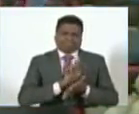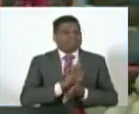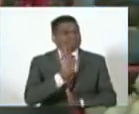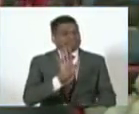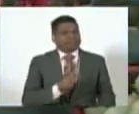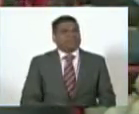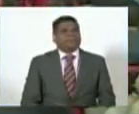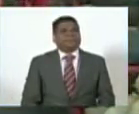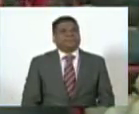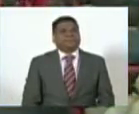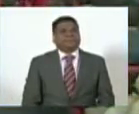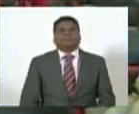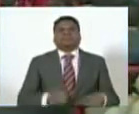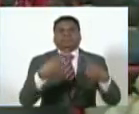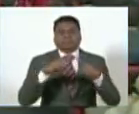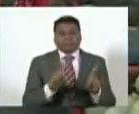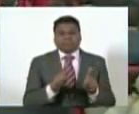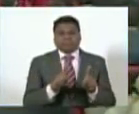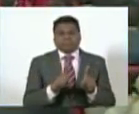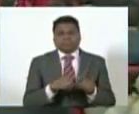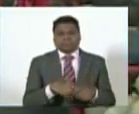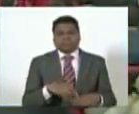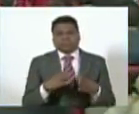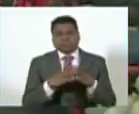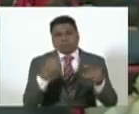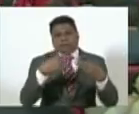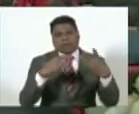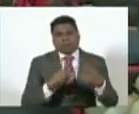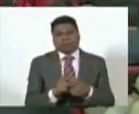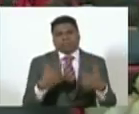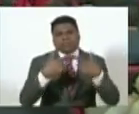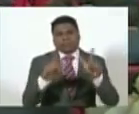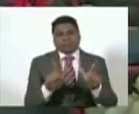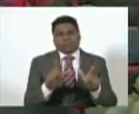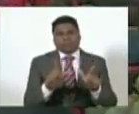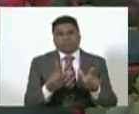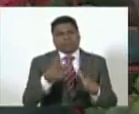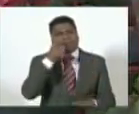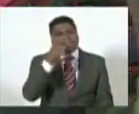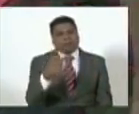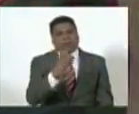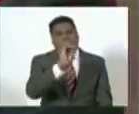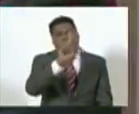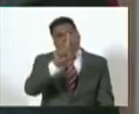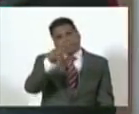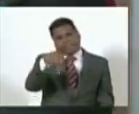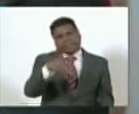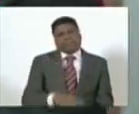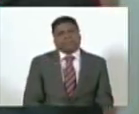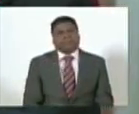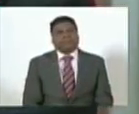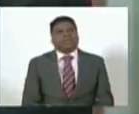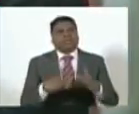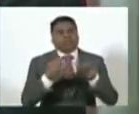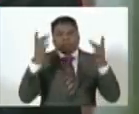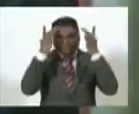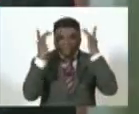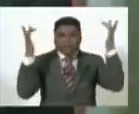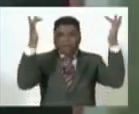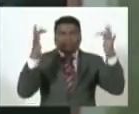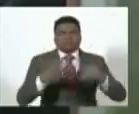Pero las operaciones de liberación del pueblo han sido concebidas en su nacimiento para hacer operaciones de inteligencia,